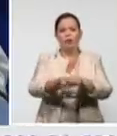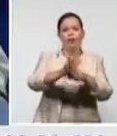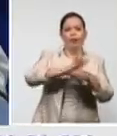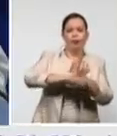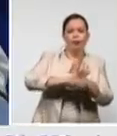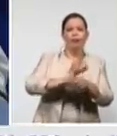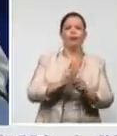Resumiendo, de los